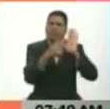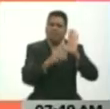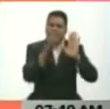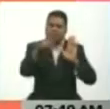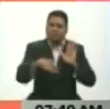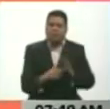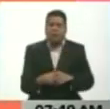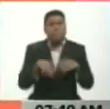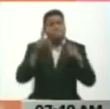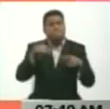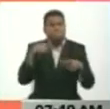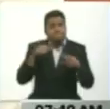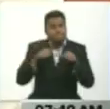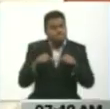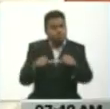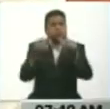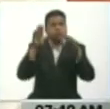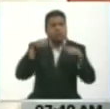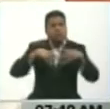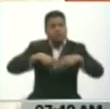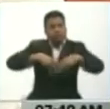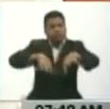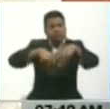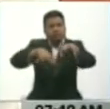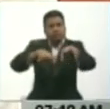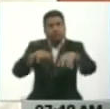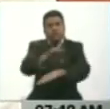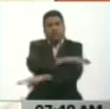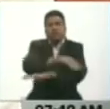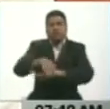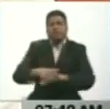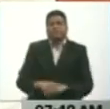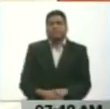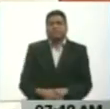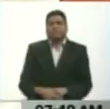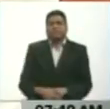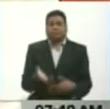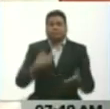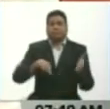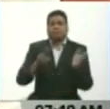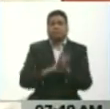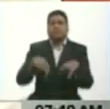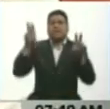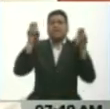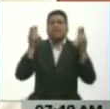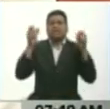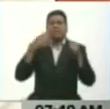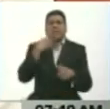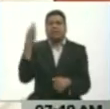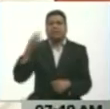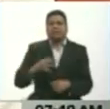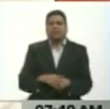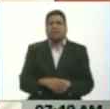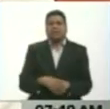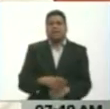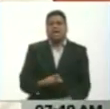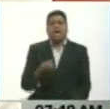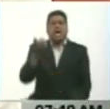calles. ¿Cómo frenarlos? ¿Cómo contenerlos? Bueno, y ahí volvemos a la pregunta que me hacía ella, el tema de la verdad. O sea, ya nosotros no